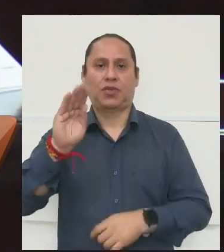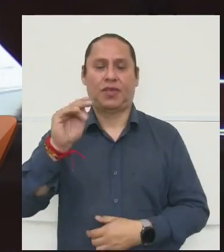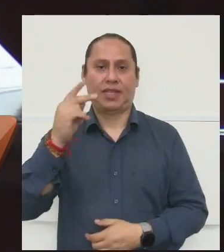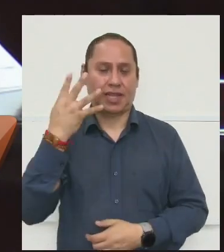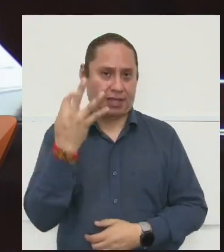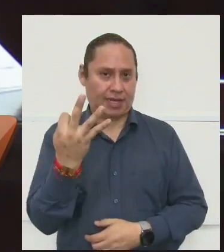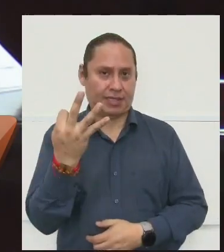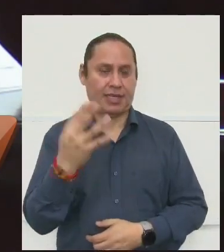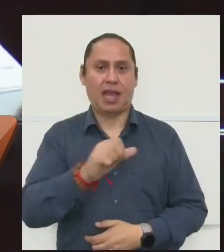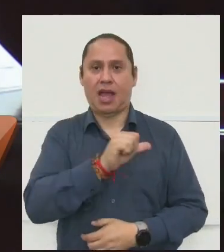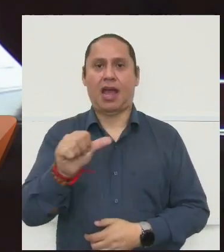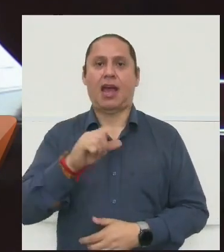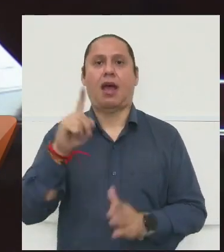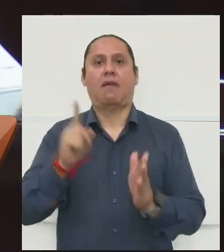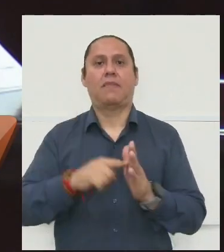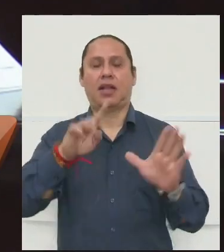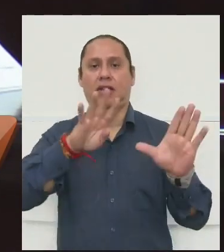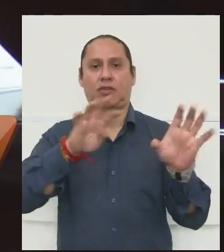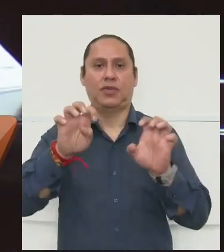1993